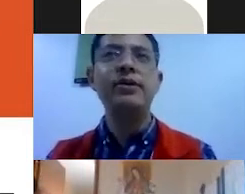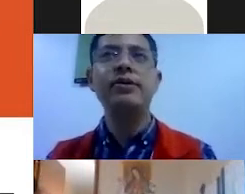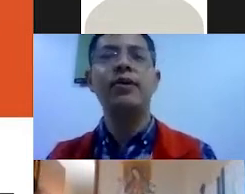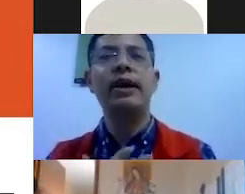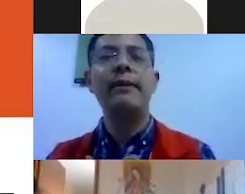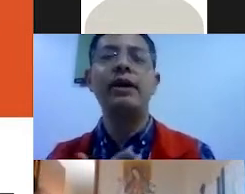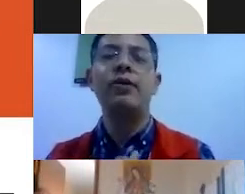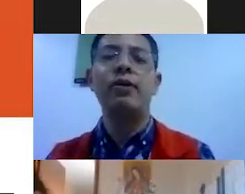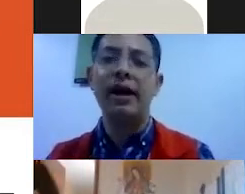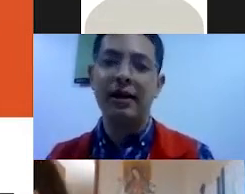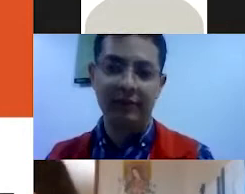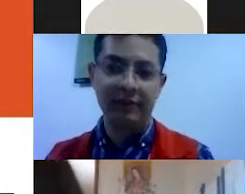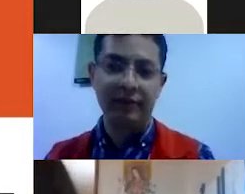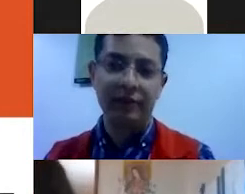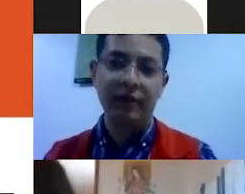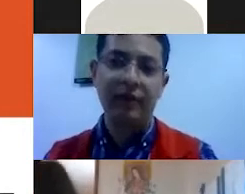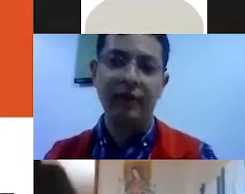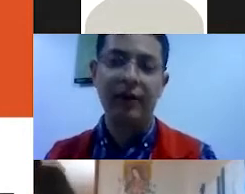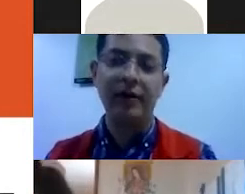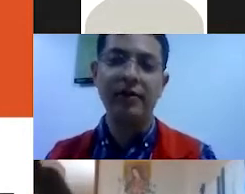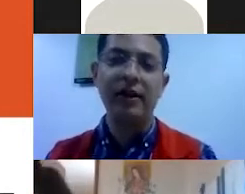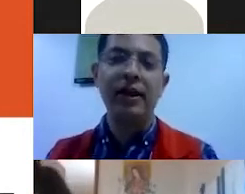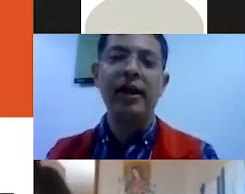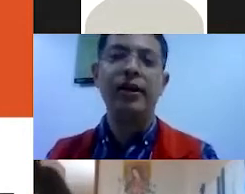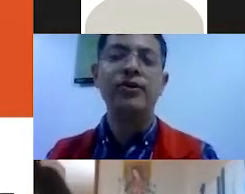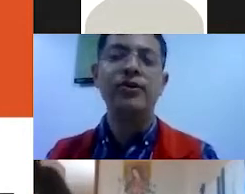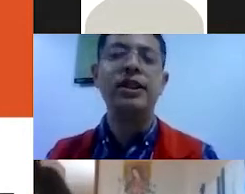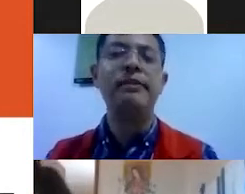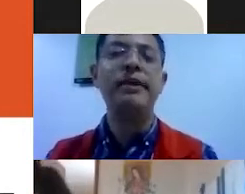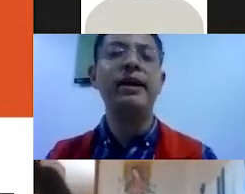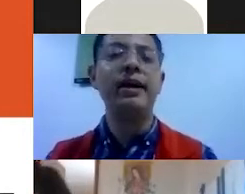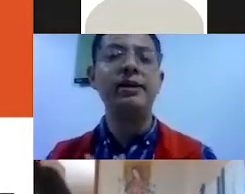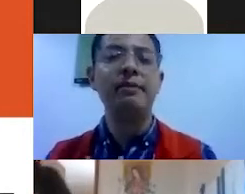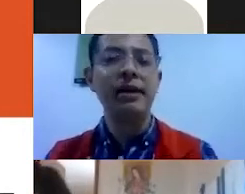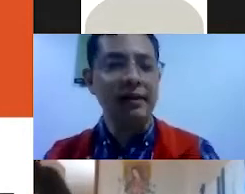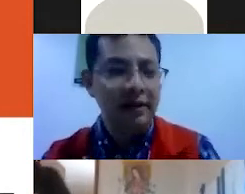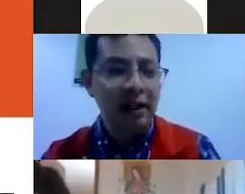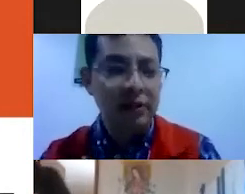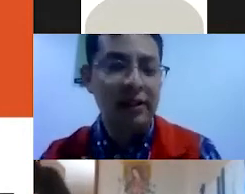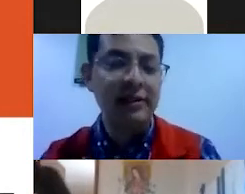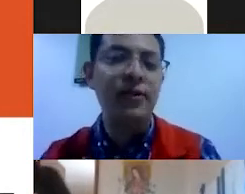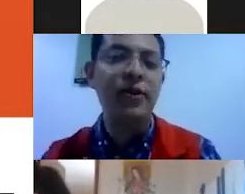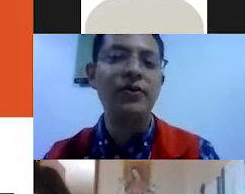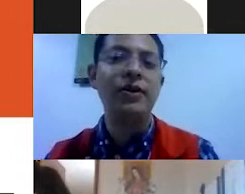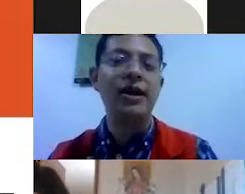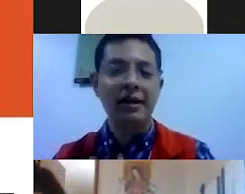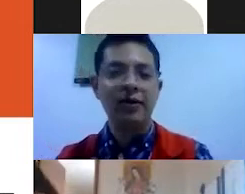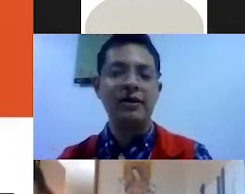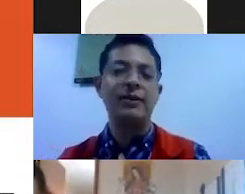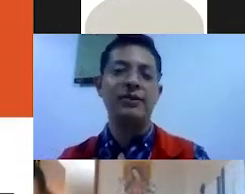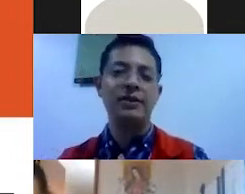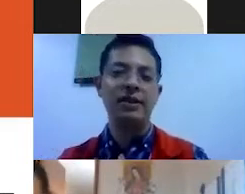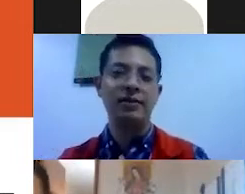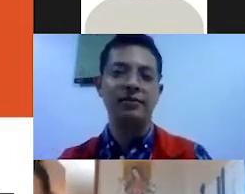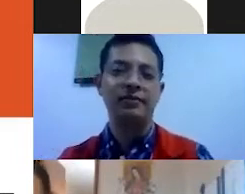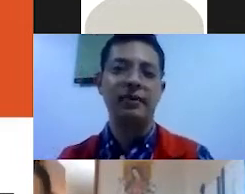Esto es dentro de lo que cabe normal, ¿de acuerdo? Entonces, si se va a aplicar RCP, tenemos que estar seguros de lo que